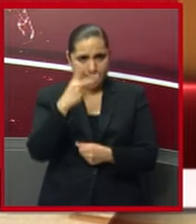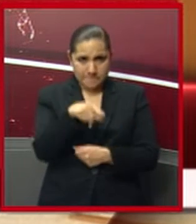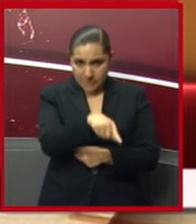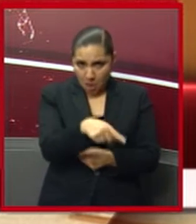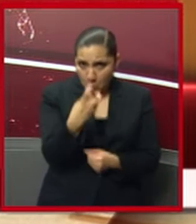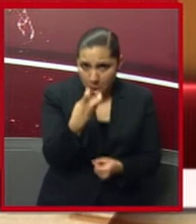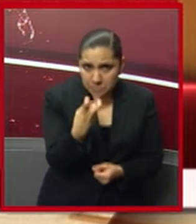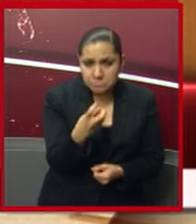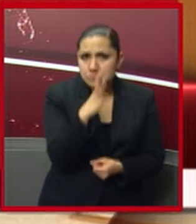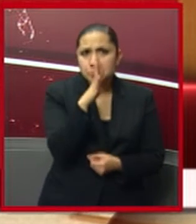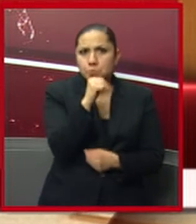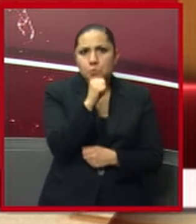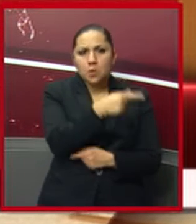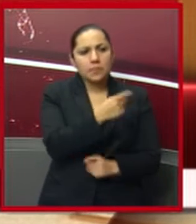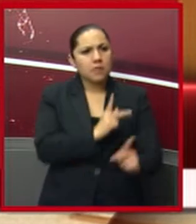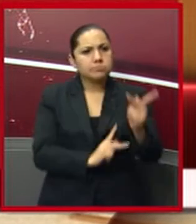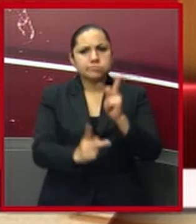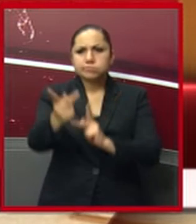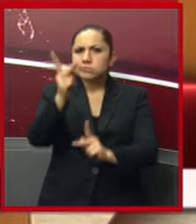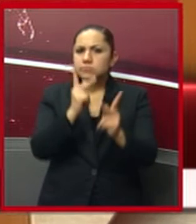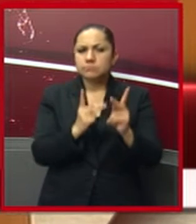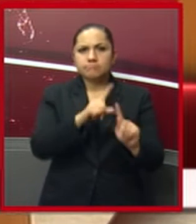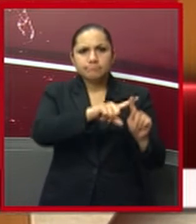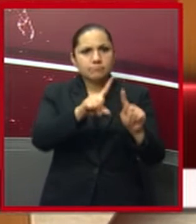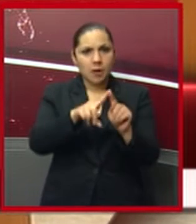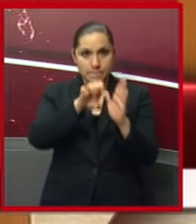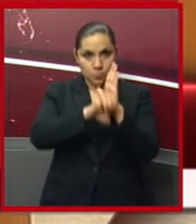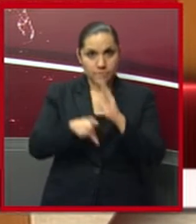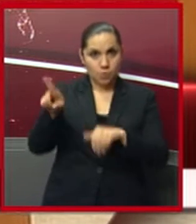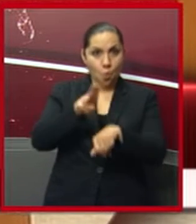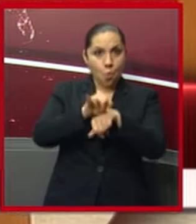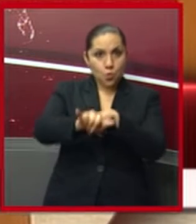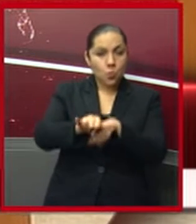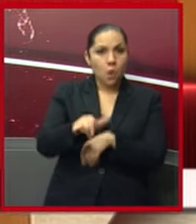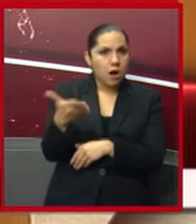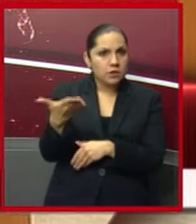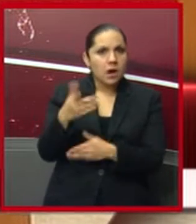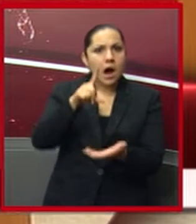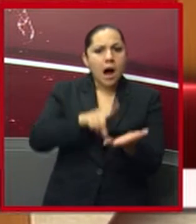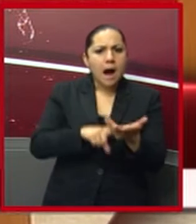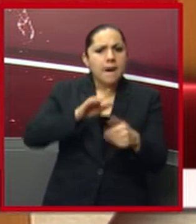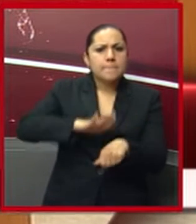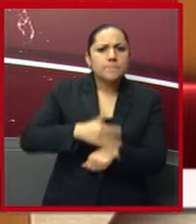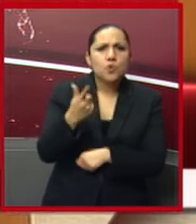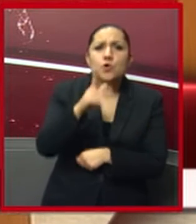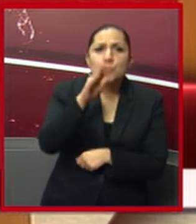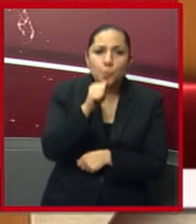cultivarse como ya está en Uruguay, y todo por culpa de la farmacia.